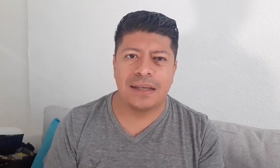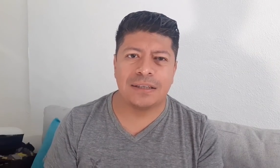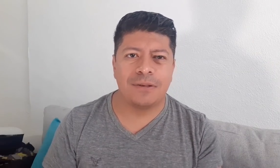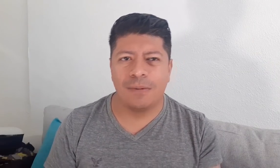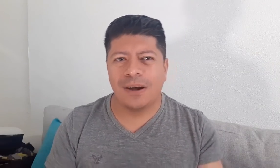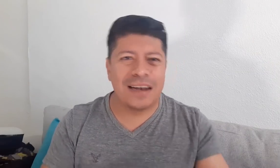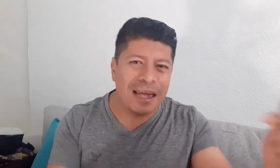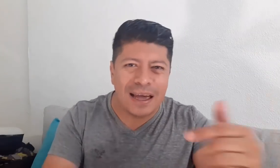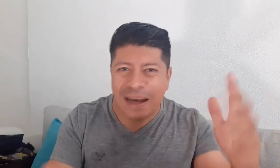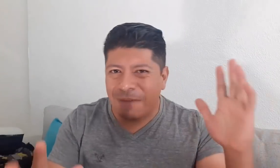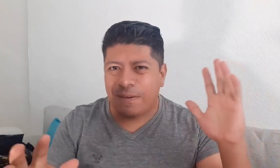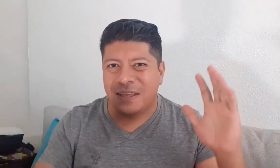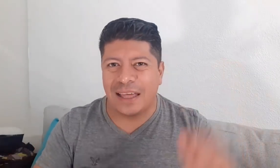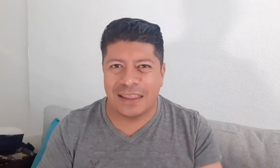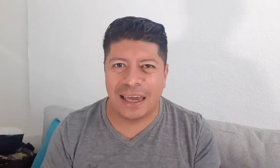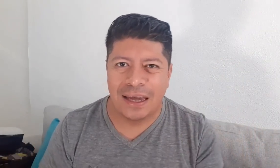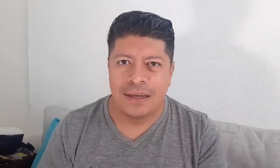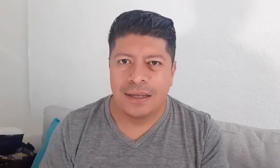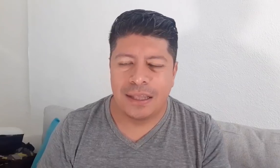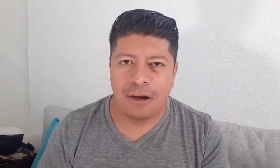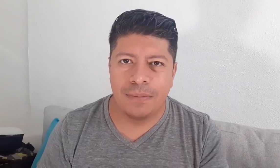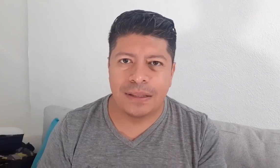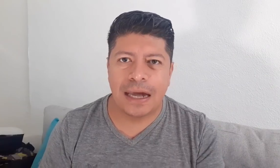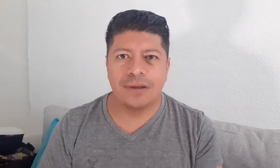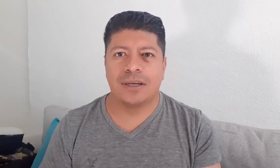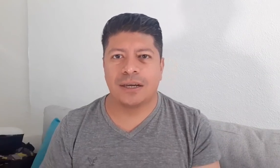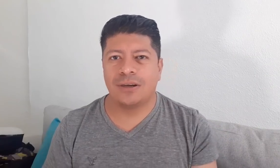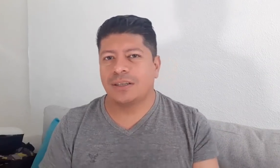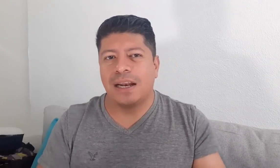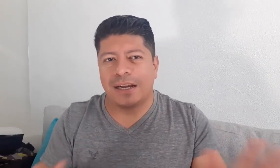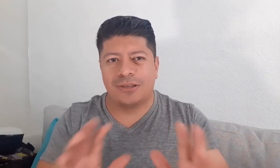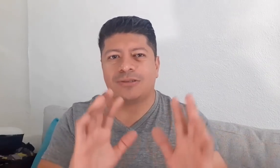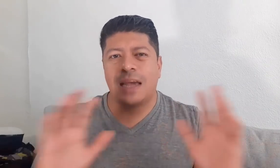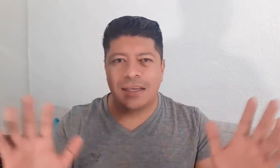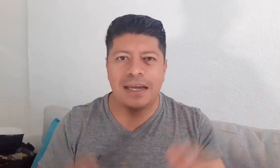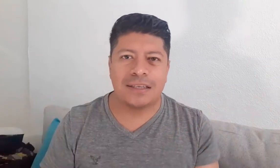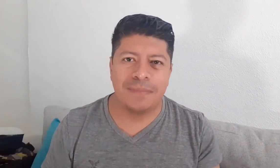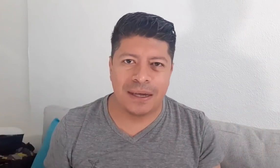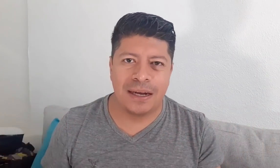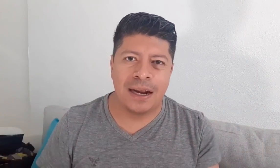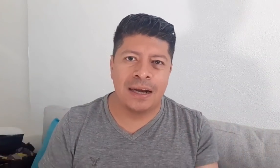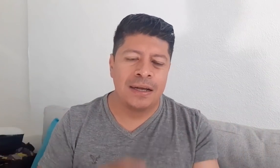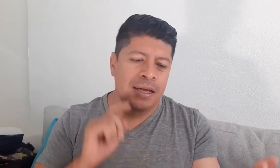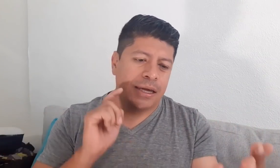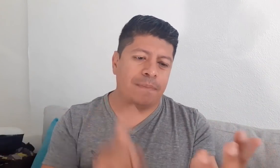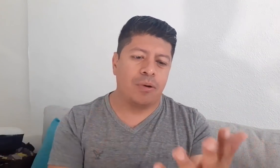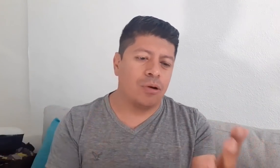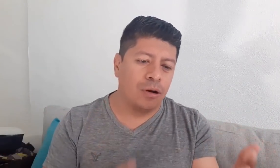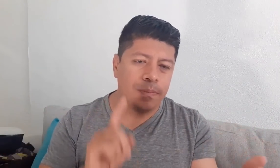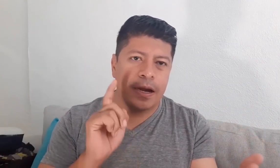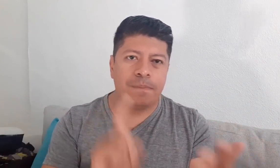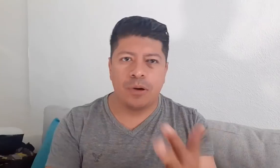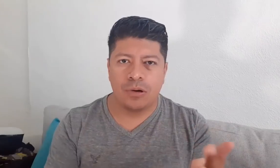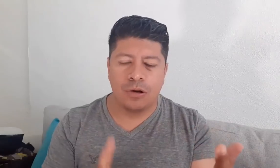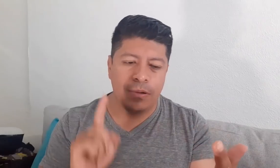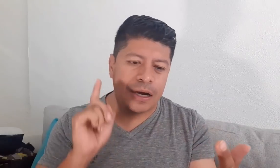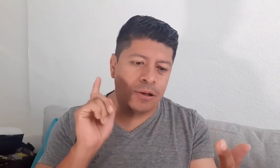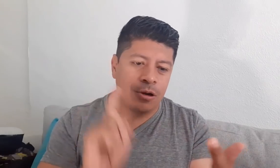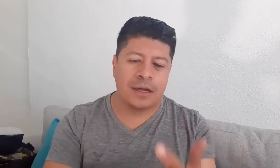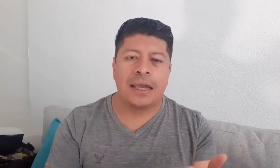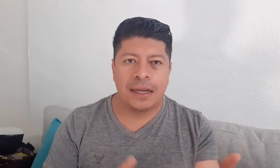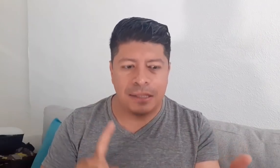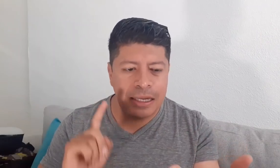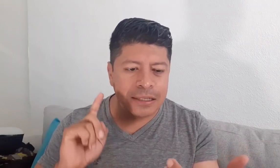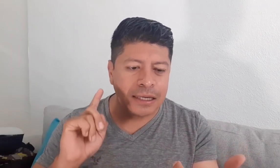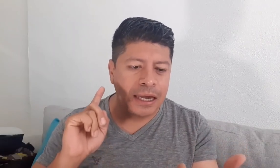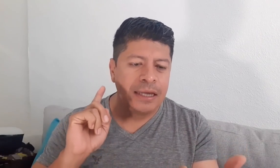al final de este videoblog. La infinidad de comentarios y reacciones en las redes sociales, ya se imaginarán, que poco hombre, poco